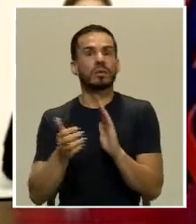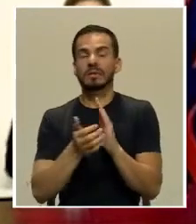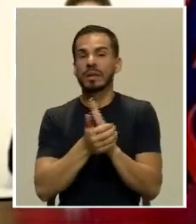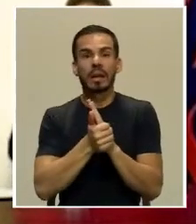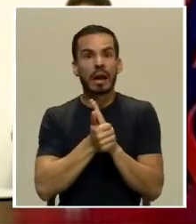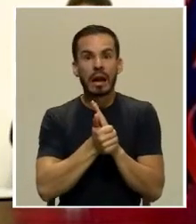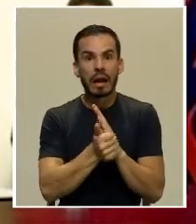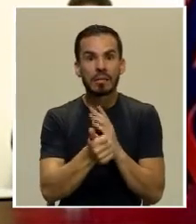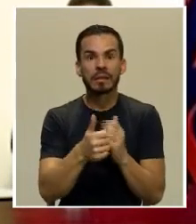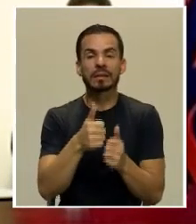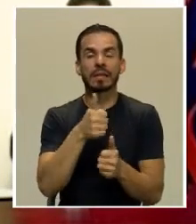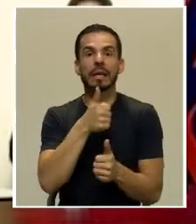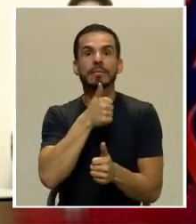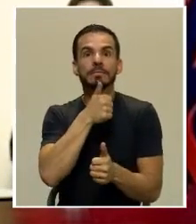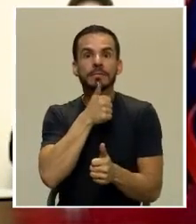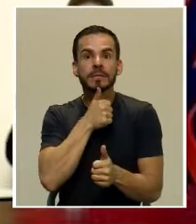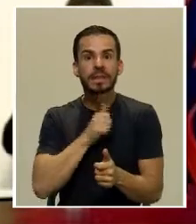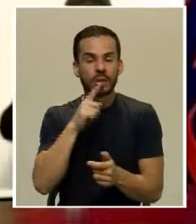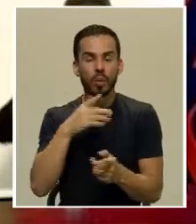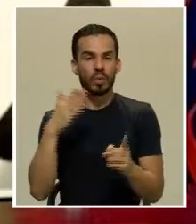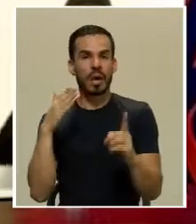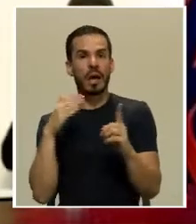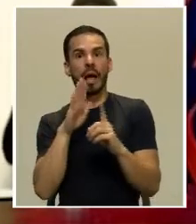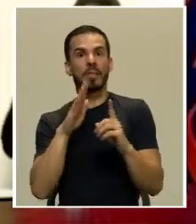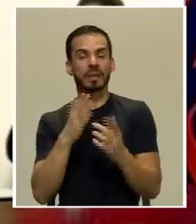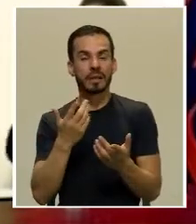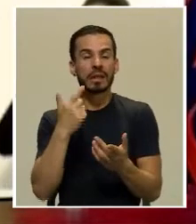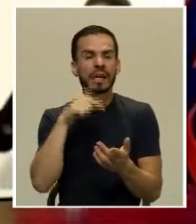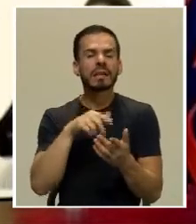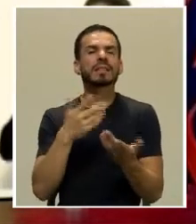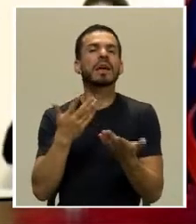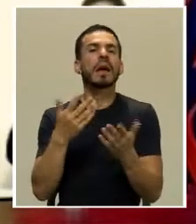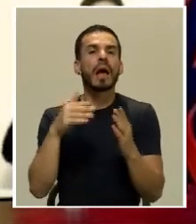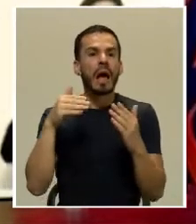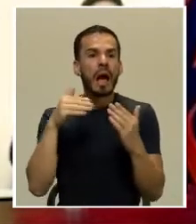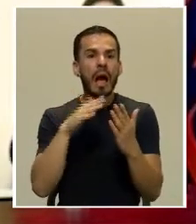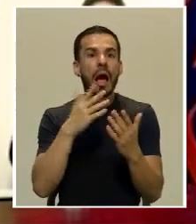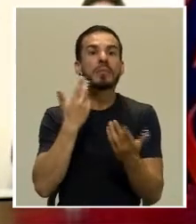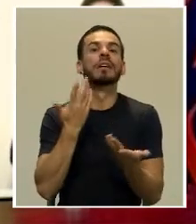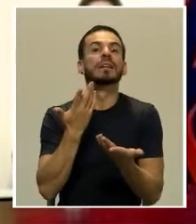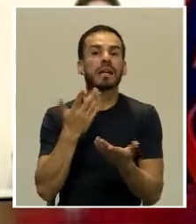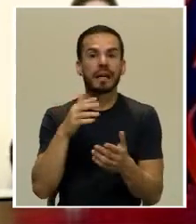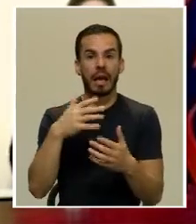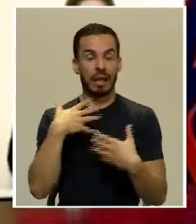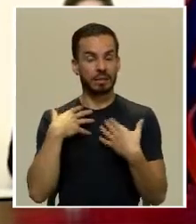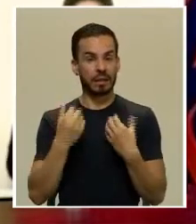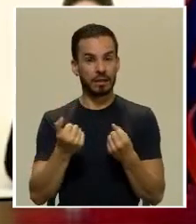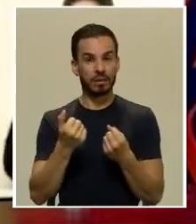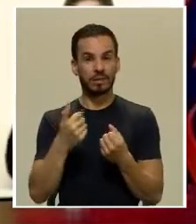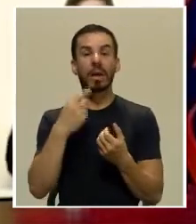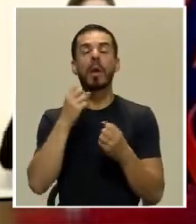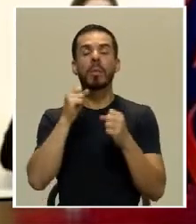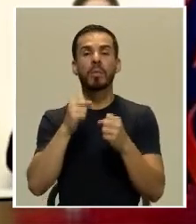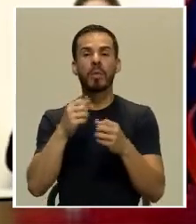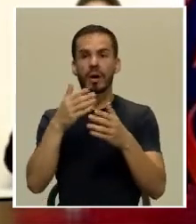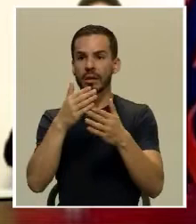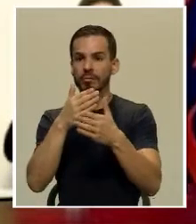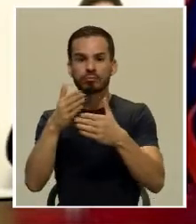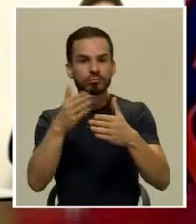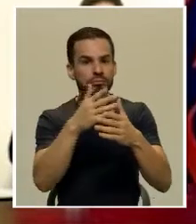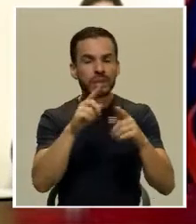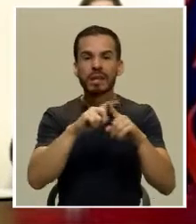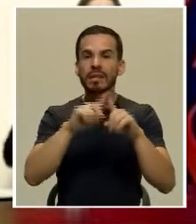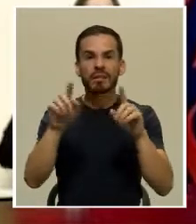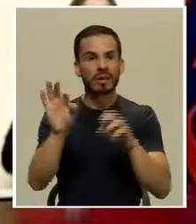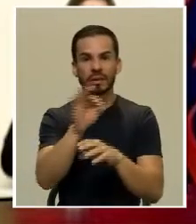de resistir ante una amenaza, y en este momento hablamos de una amenaza a la salud y que puede distribuirse de